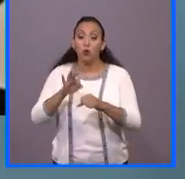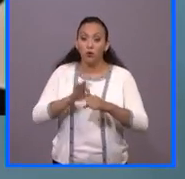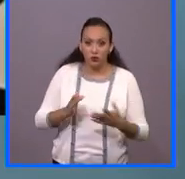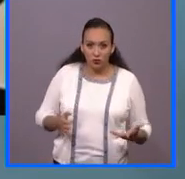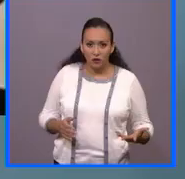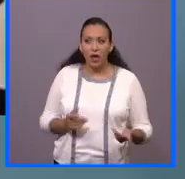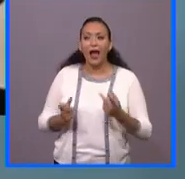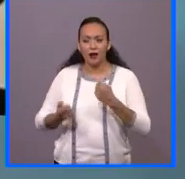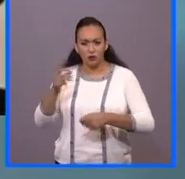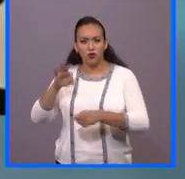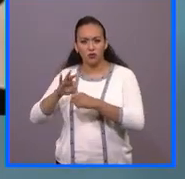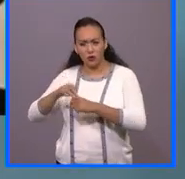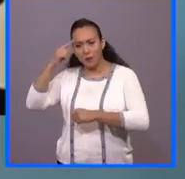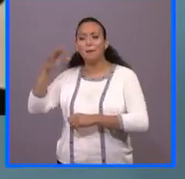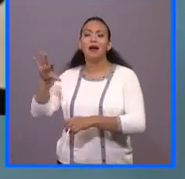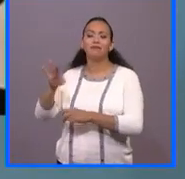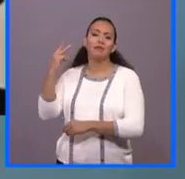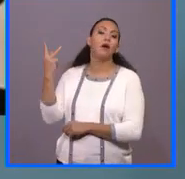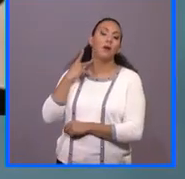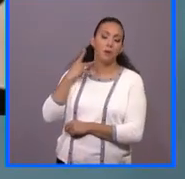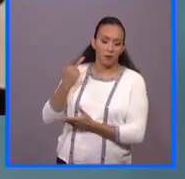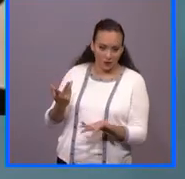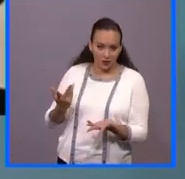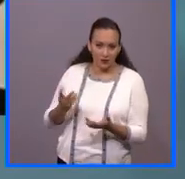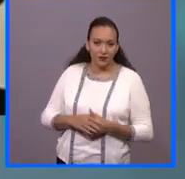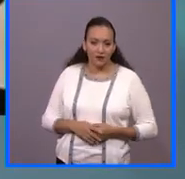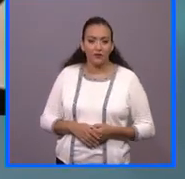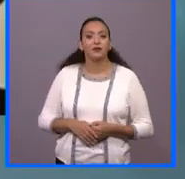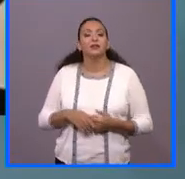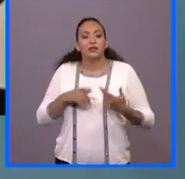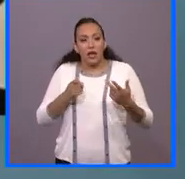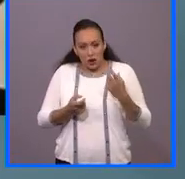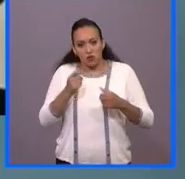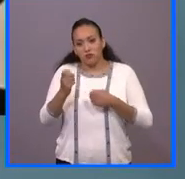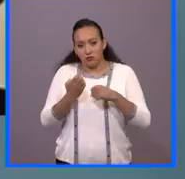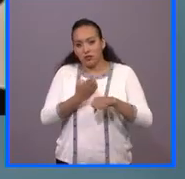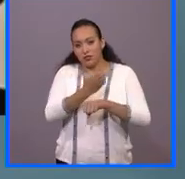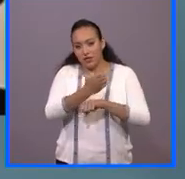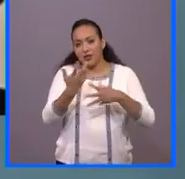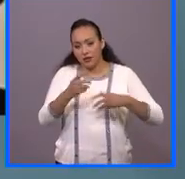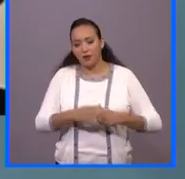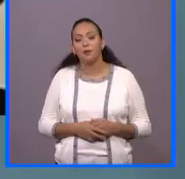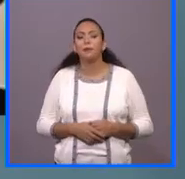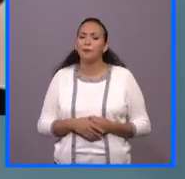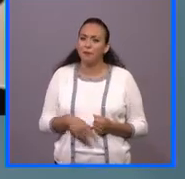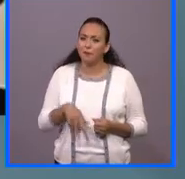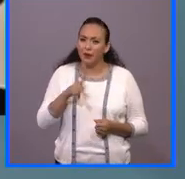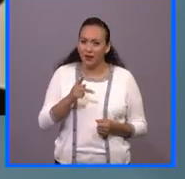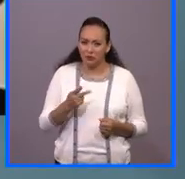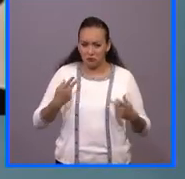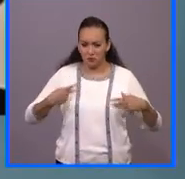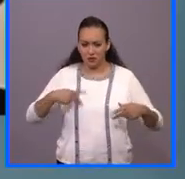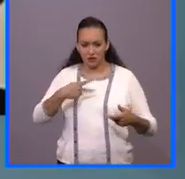que ha sido utilizado por esta sala para ir modelando, configurando otro tipo de derechos, y que también